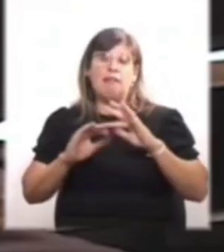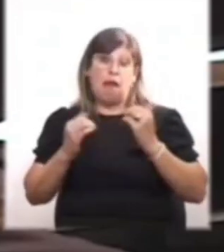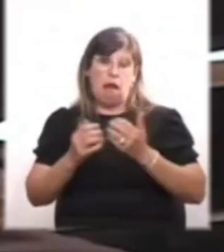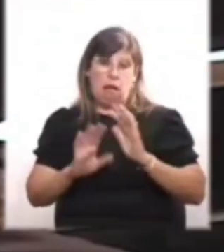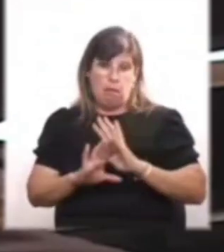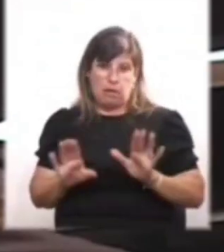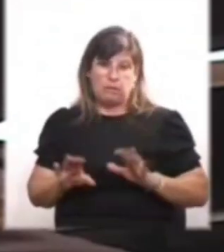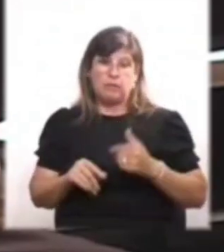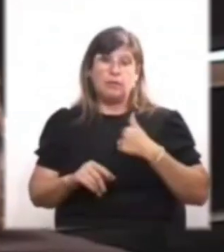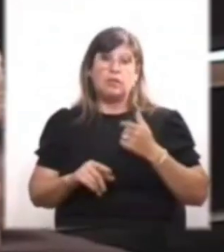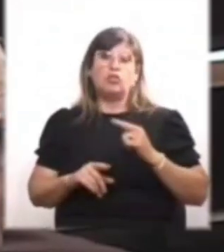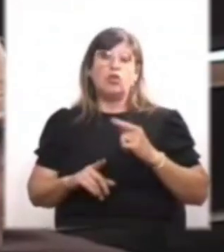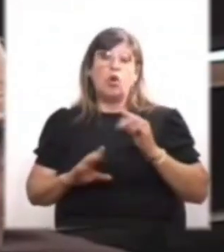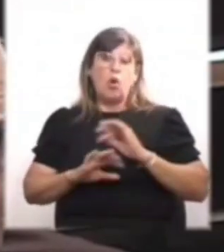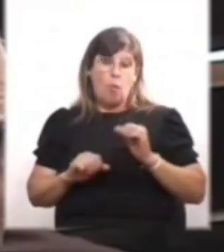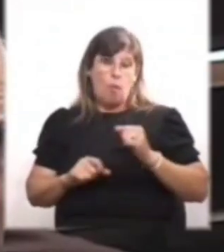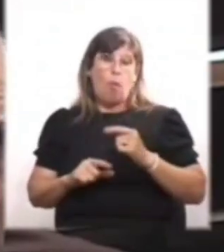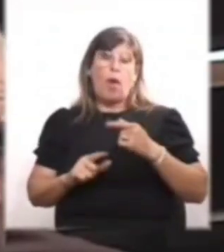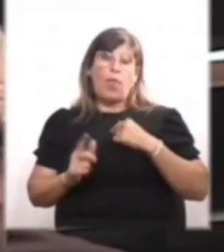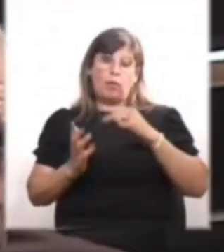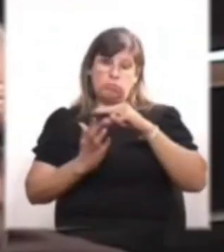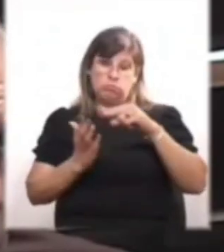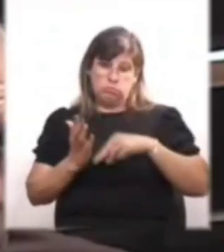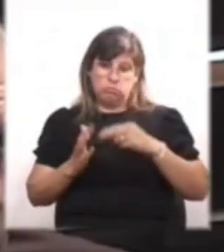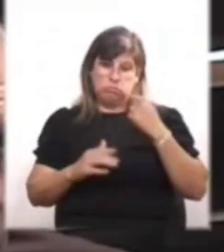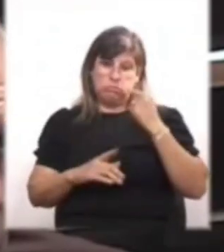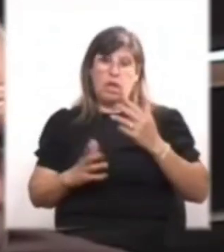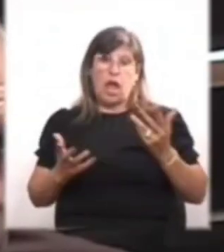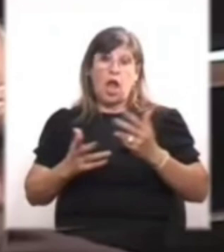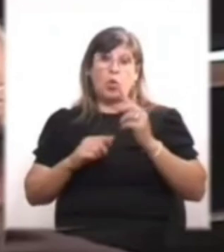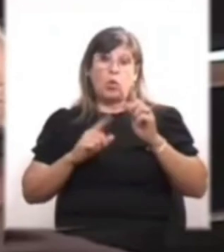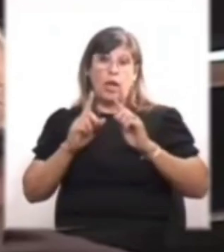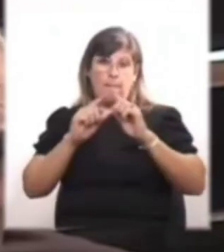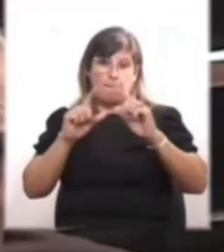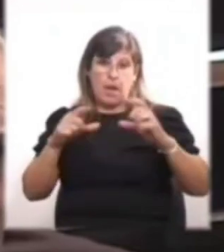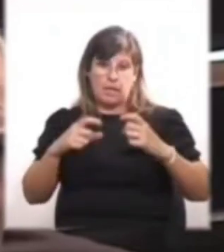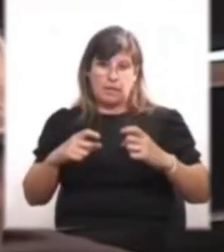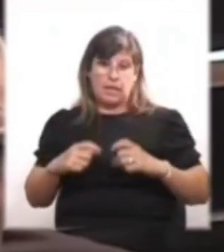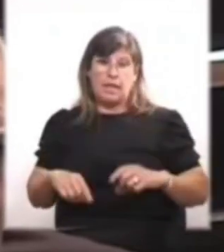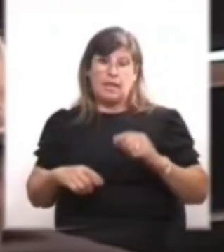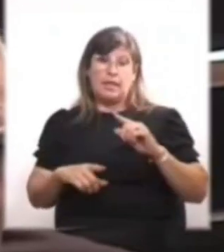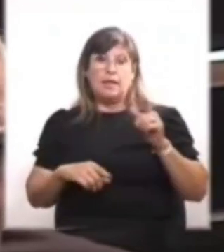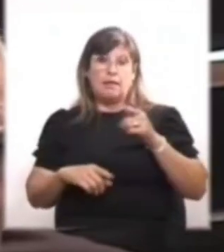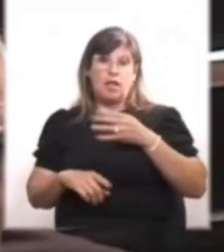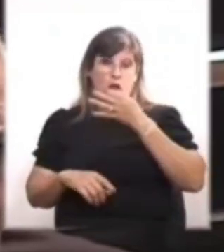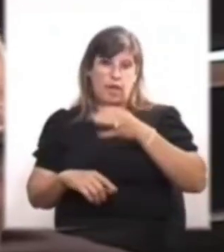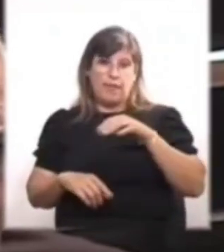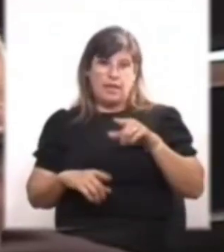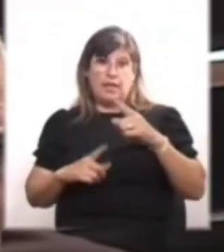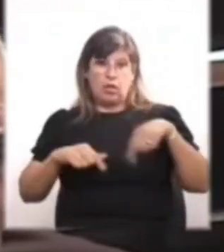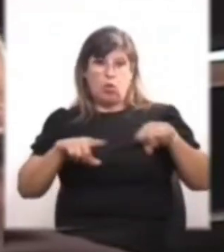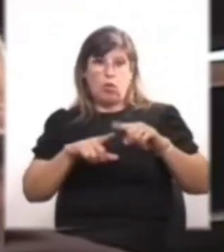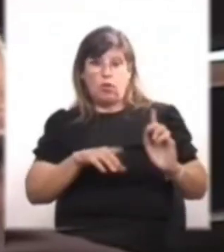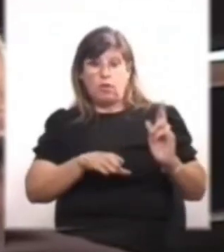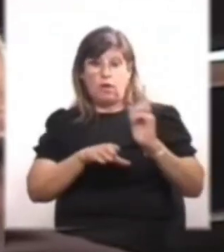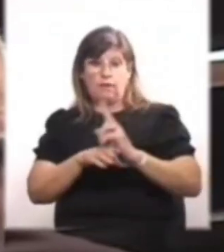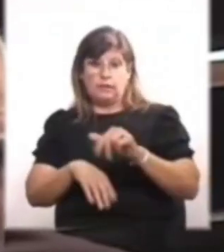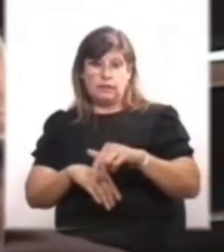Sin perjuicio local me voy a permitir citar brevemente, muy brevemente, alguna parte de ellos, de esas posiciones para